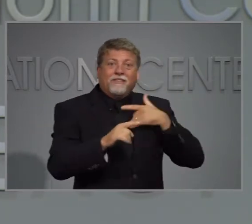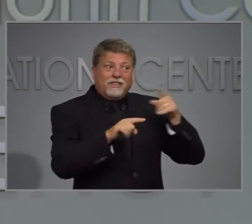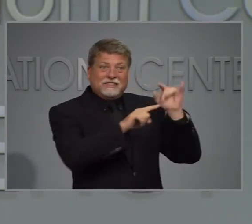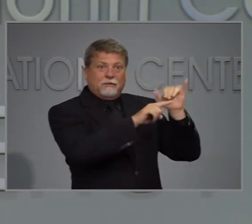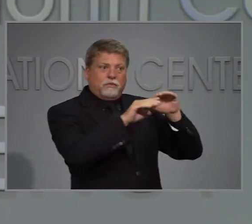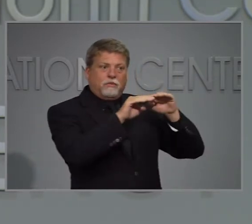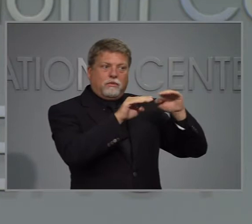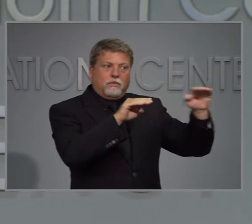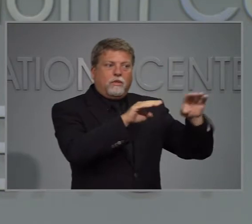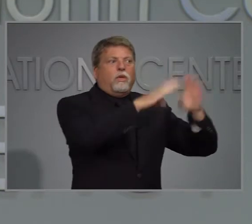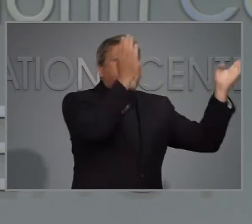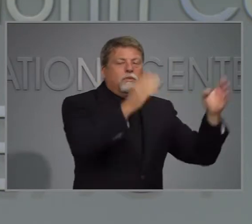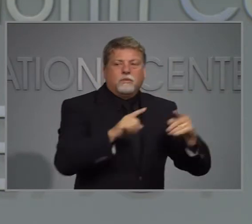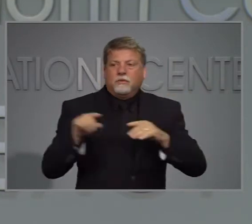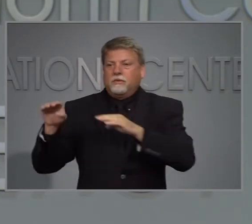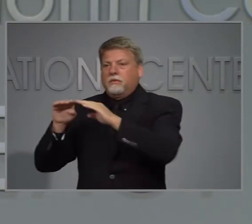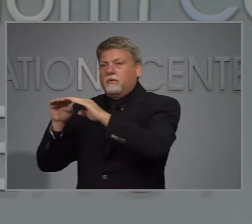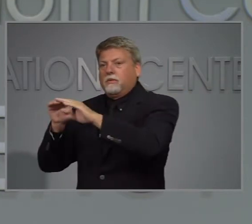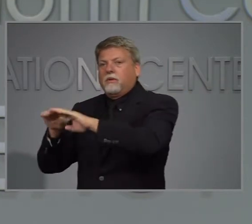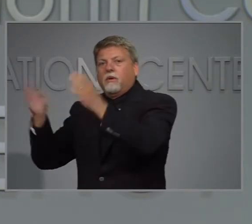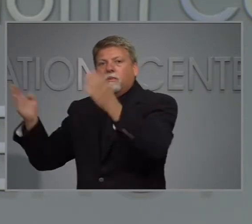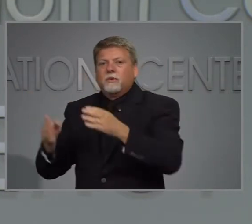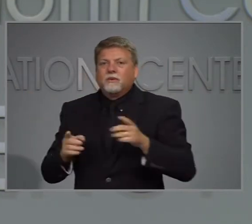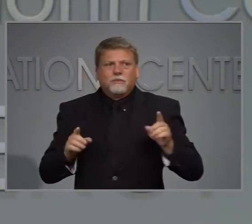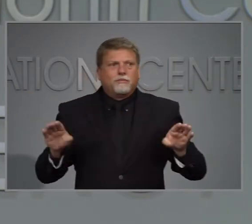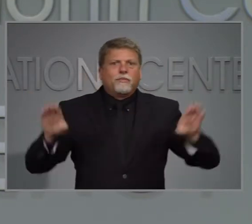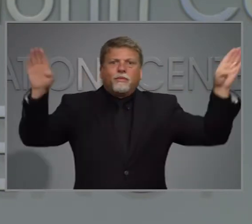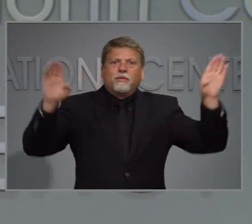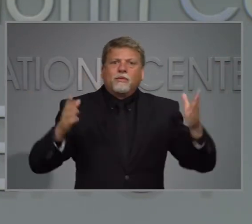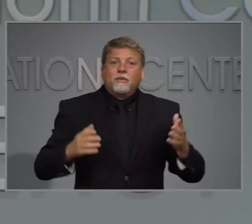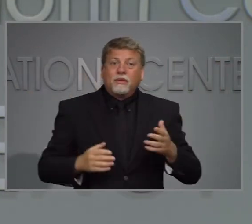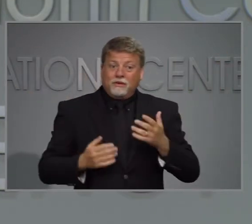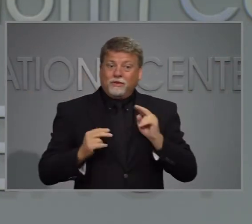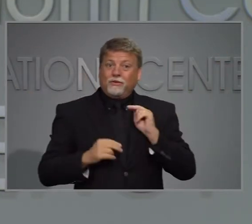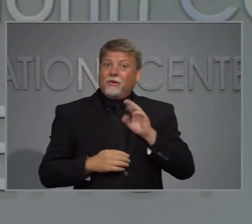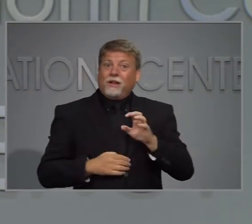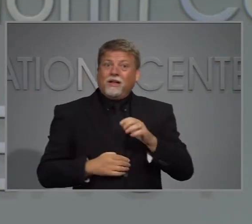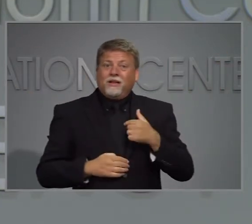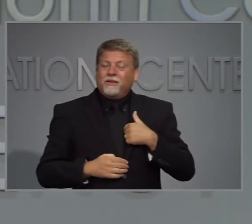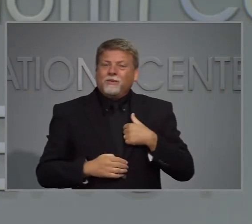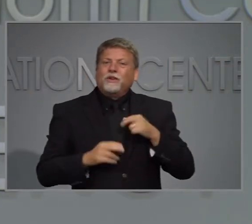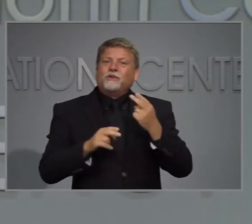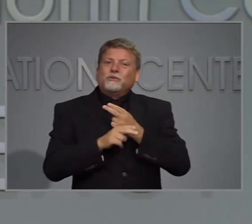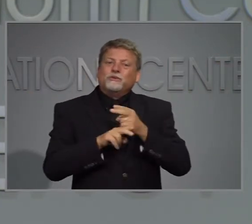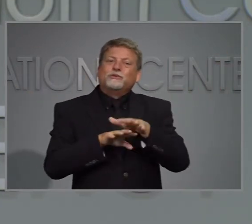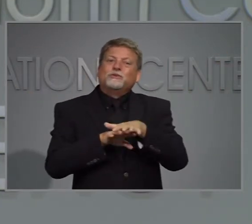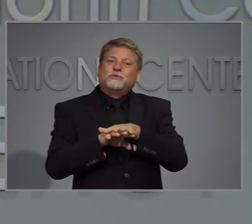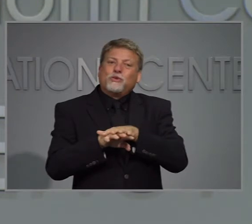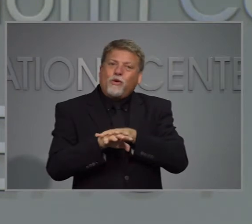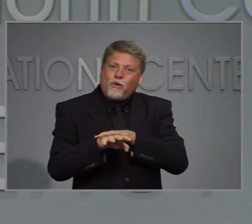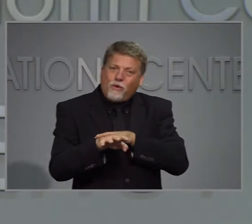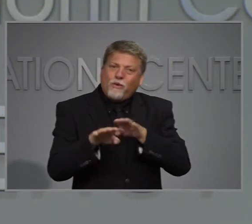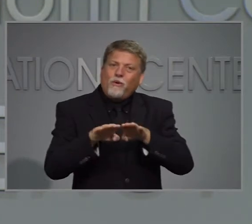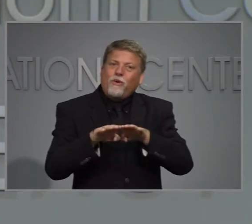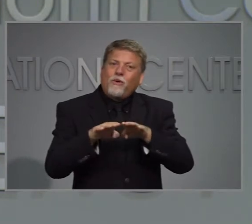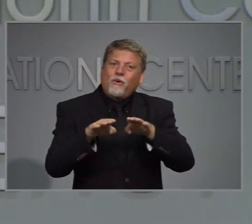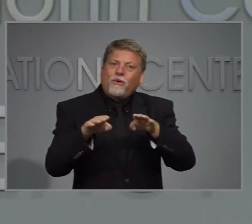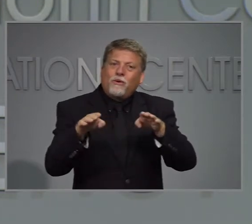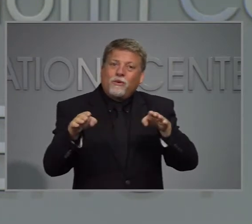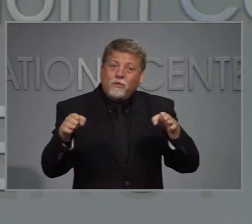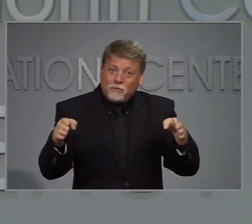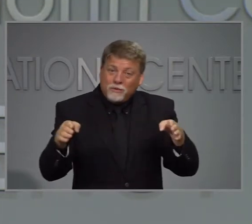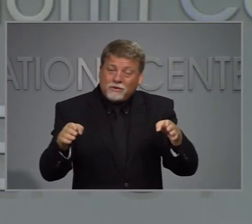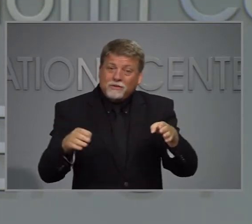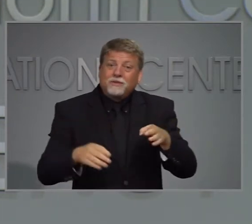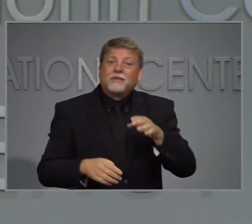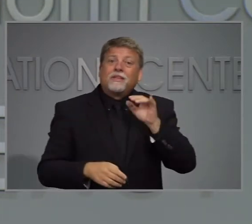gradual para relajar las restricciones. Esto asegura que no abrimos los comercios demasiado y muy rápido, lo cual, según los expertos, puede